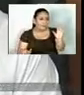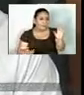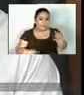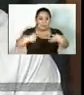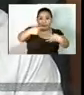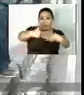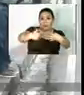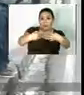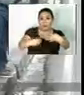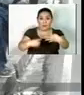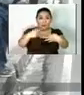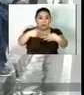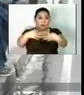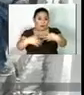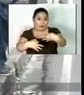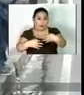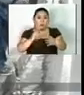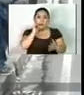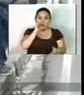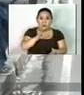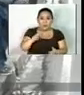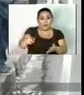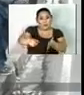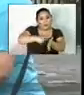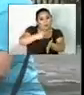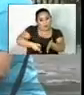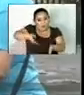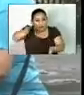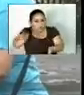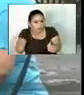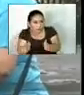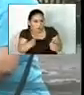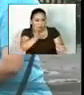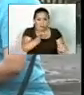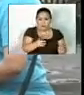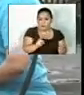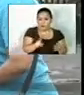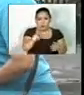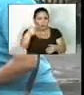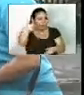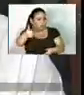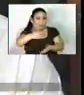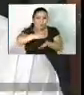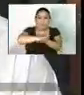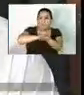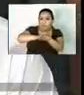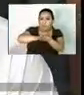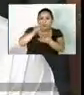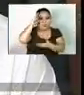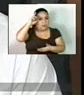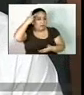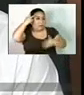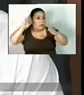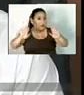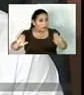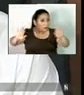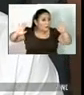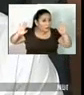ley de cuarentena. La prohibición del transporte público no es una medida sanitaria, es un castigo